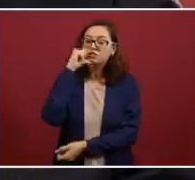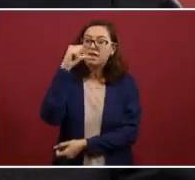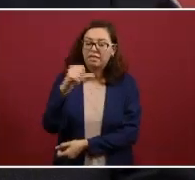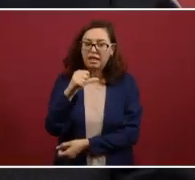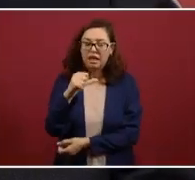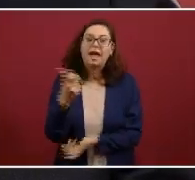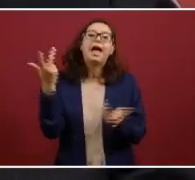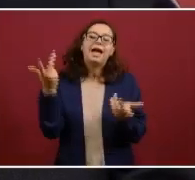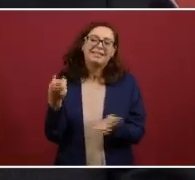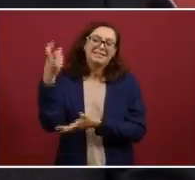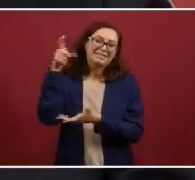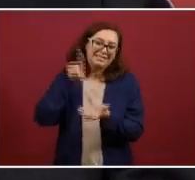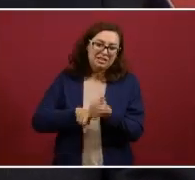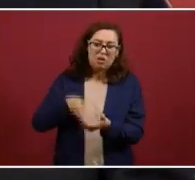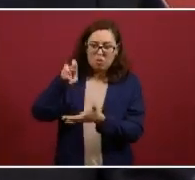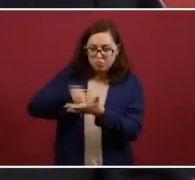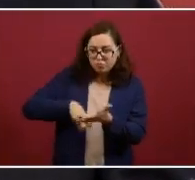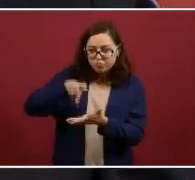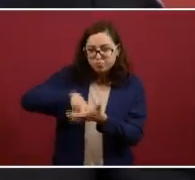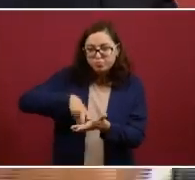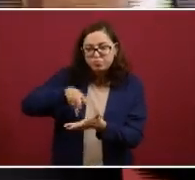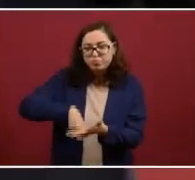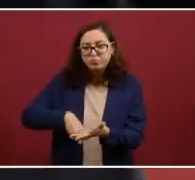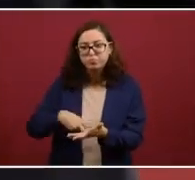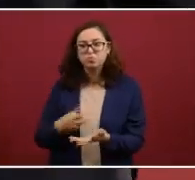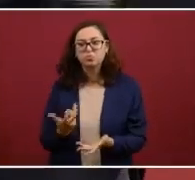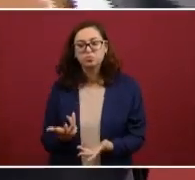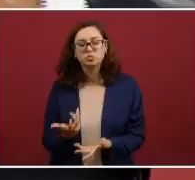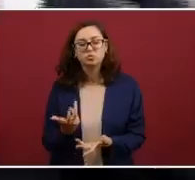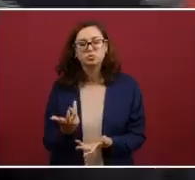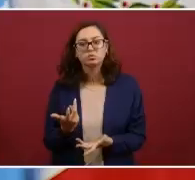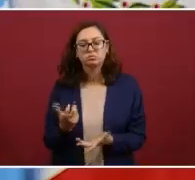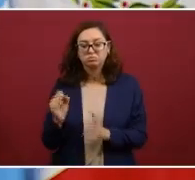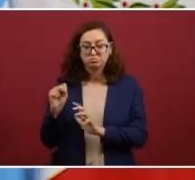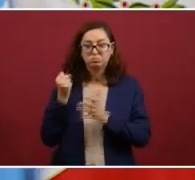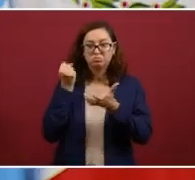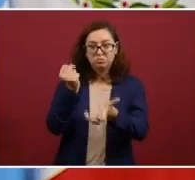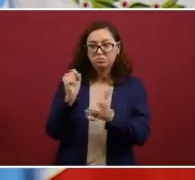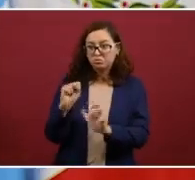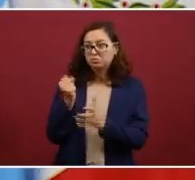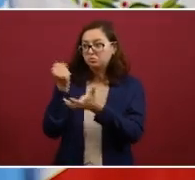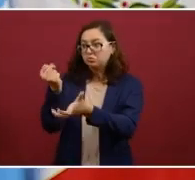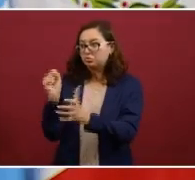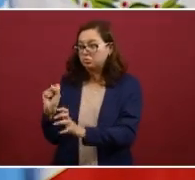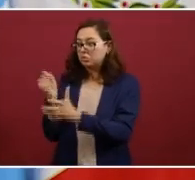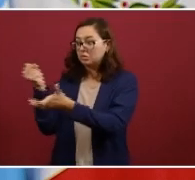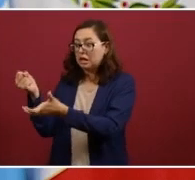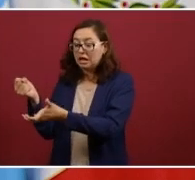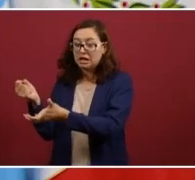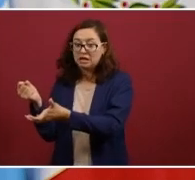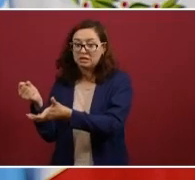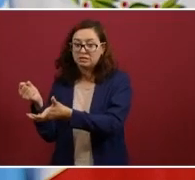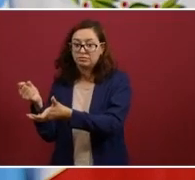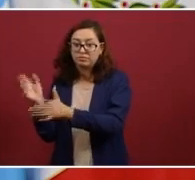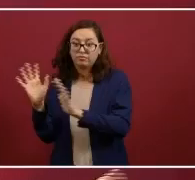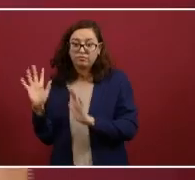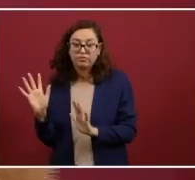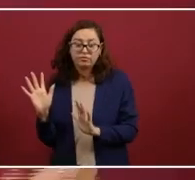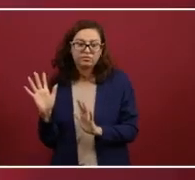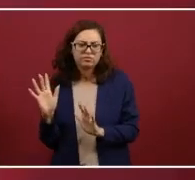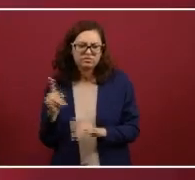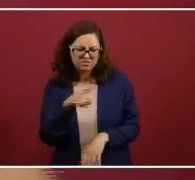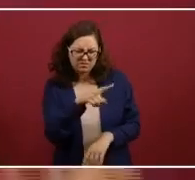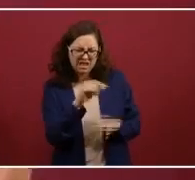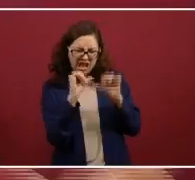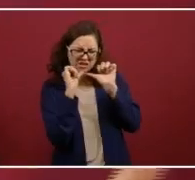corrigió? A lo mejor es para la asociación de las universidades, o sea, hay que